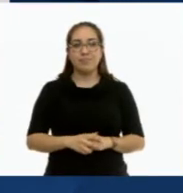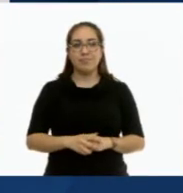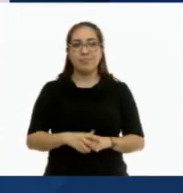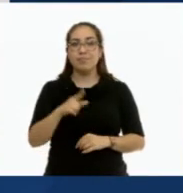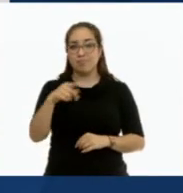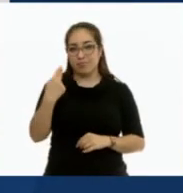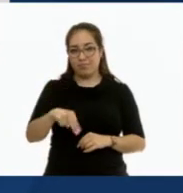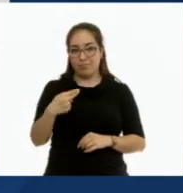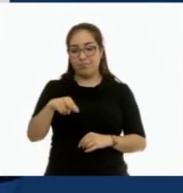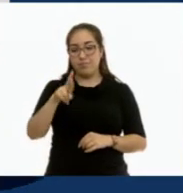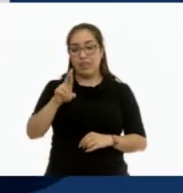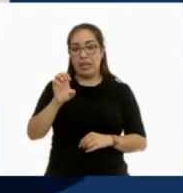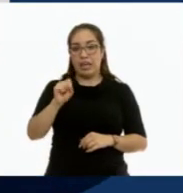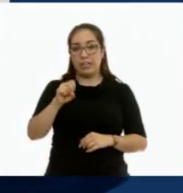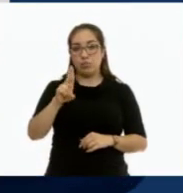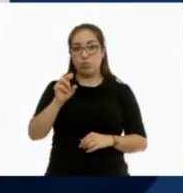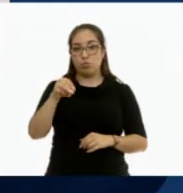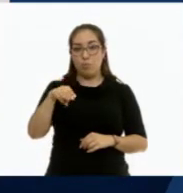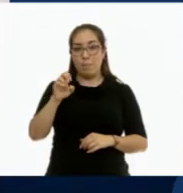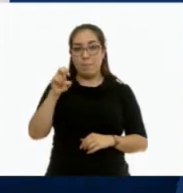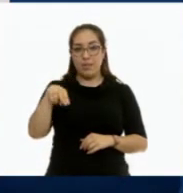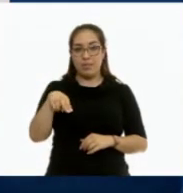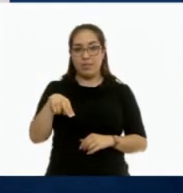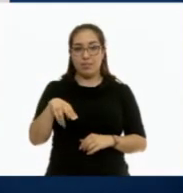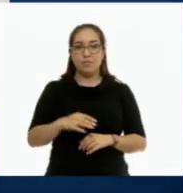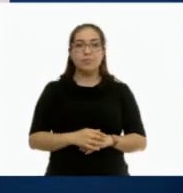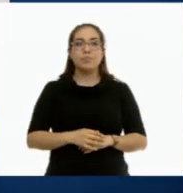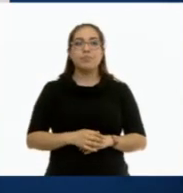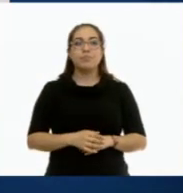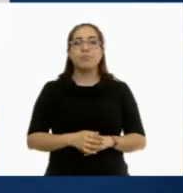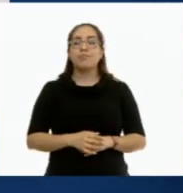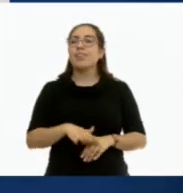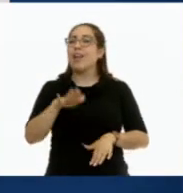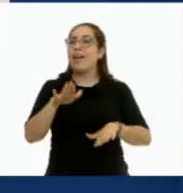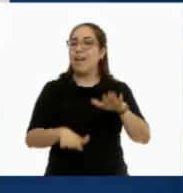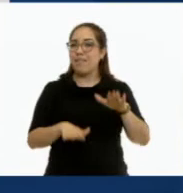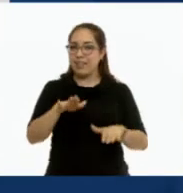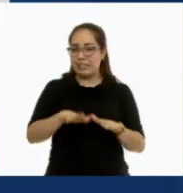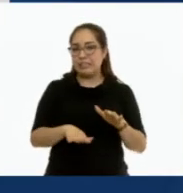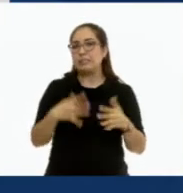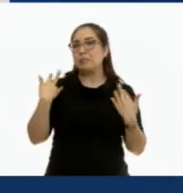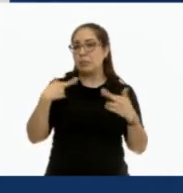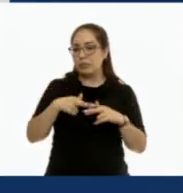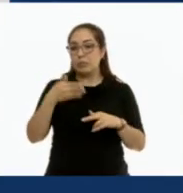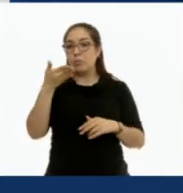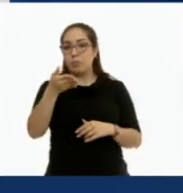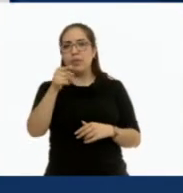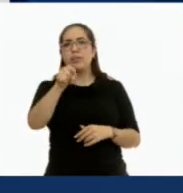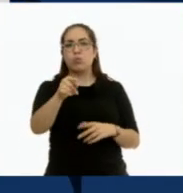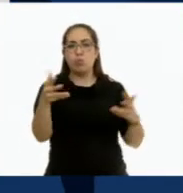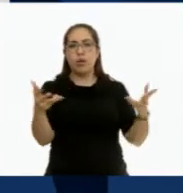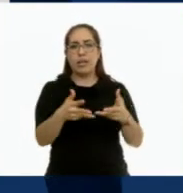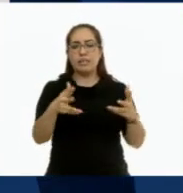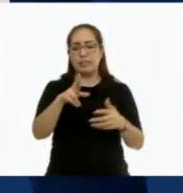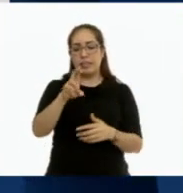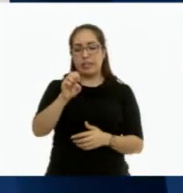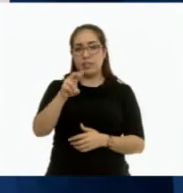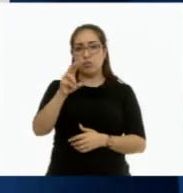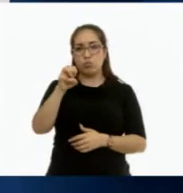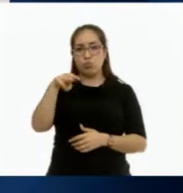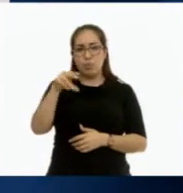es el resumen. El resumen. ¿Cuántas veces no nos han pedido que hagamos un resumen de algún